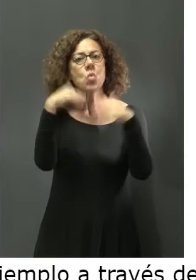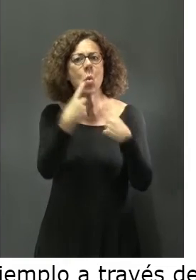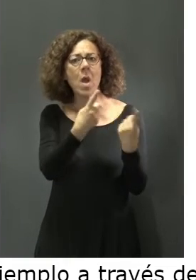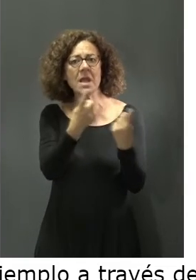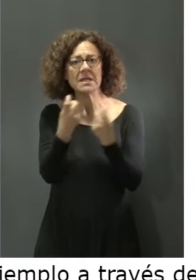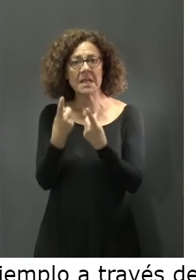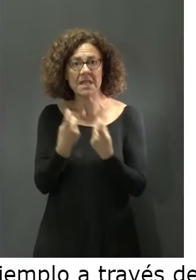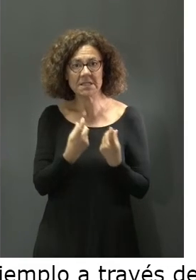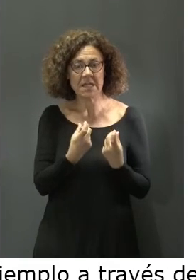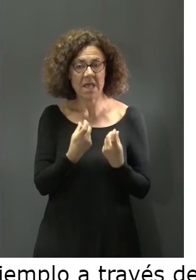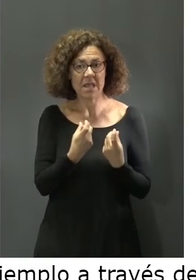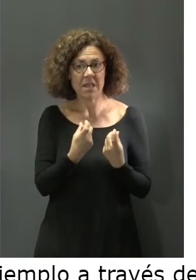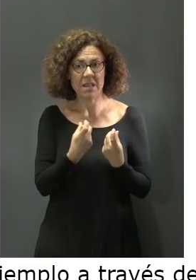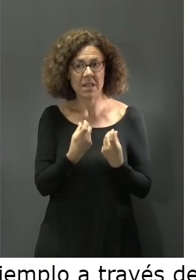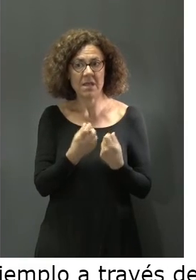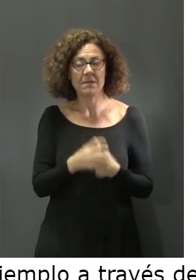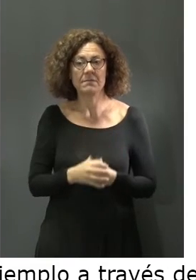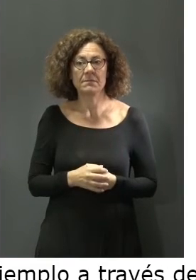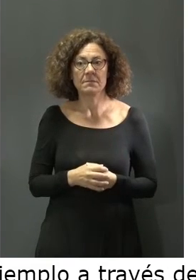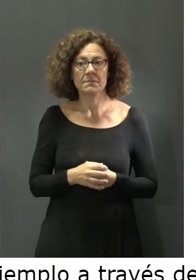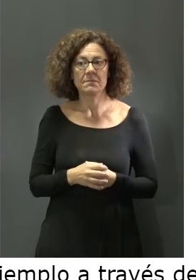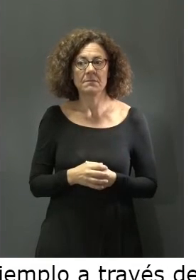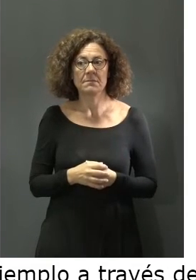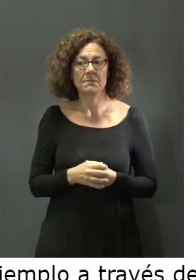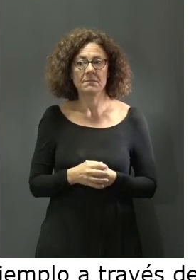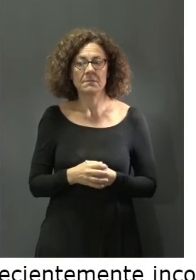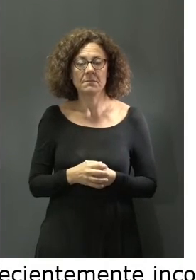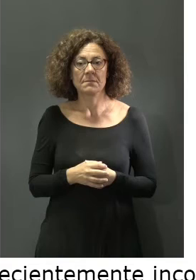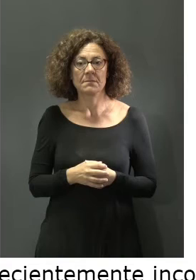necesidad de mayores, o